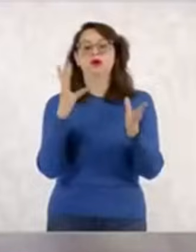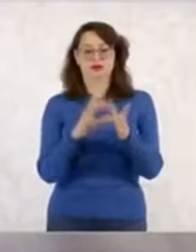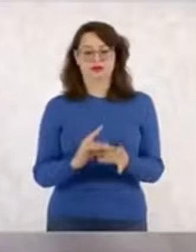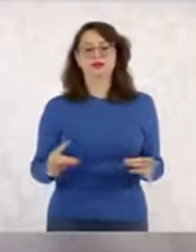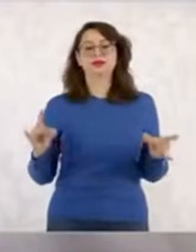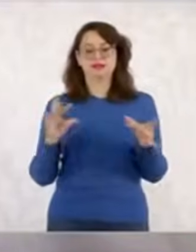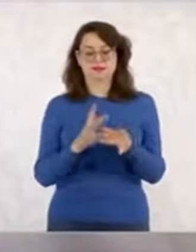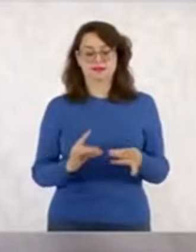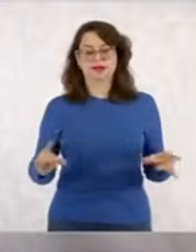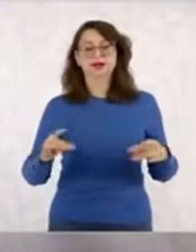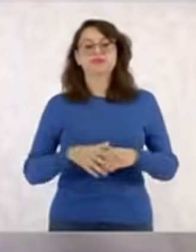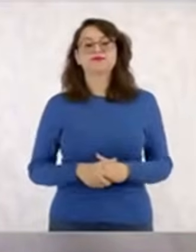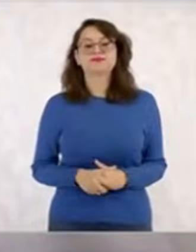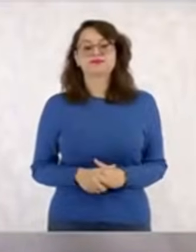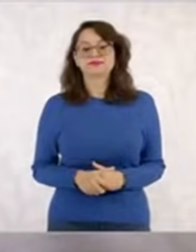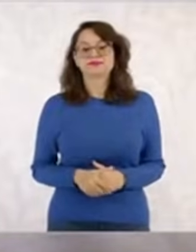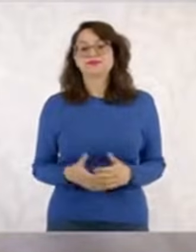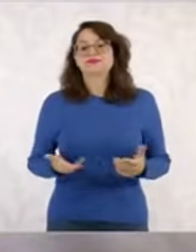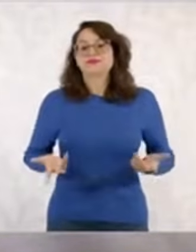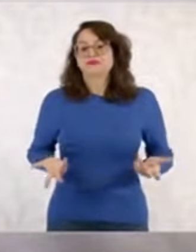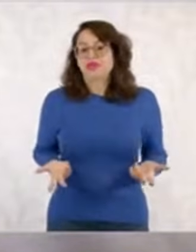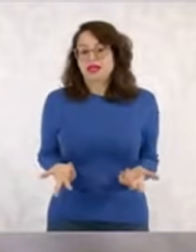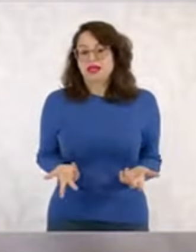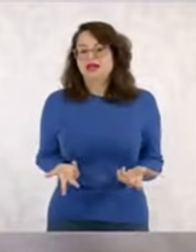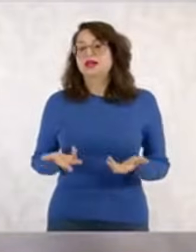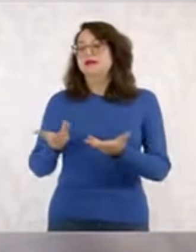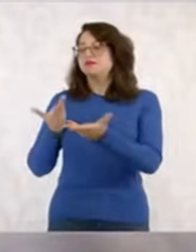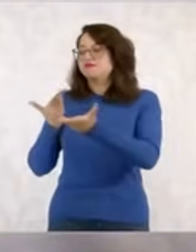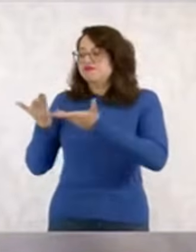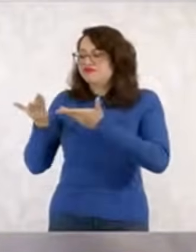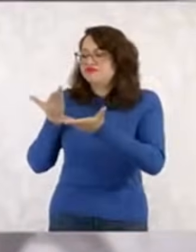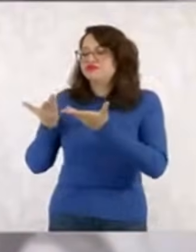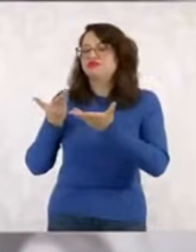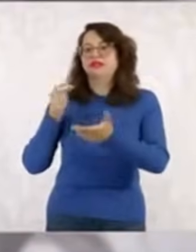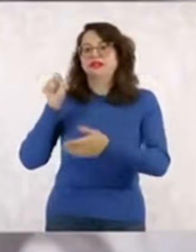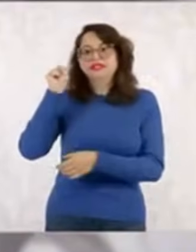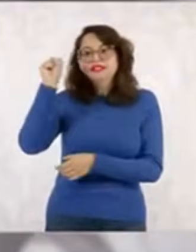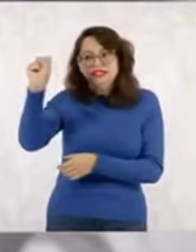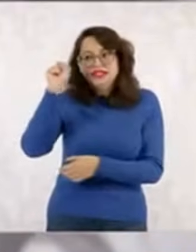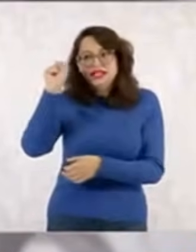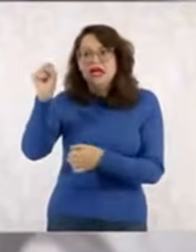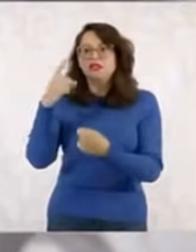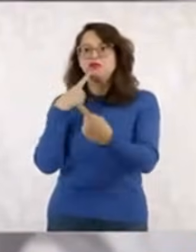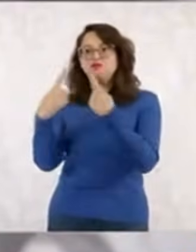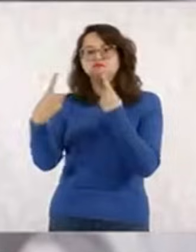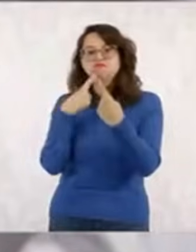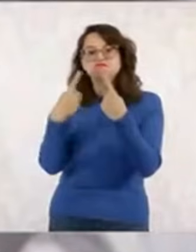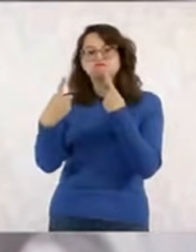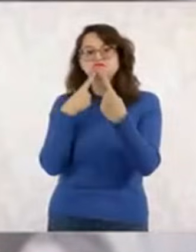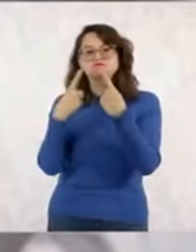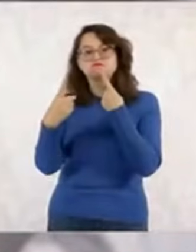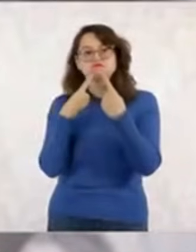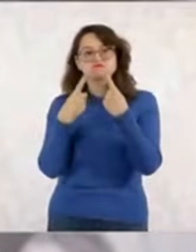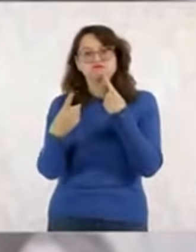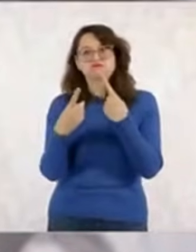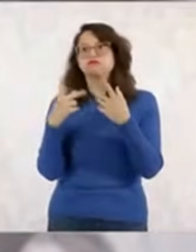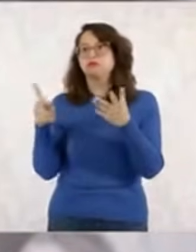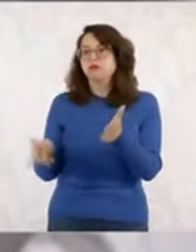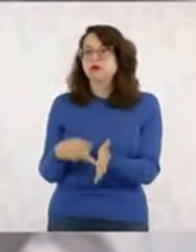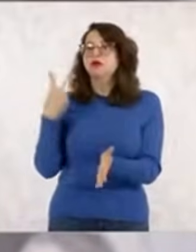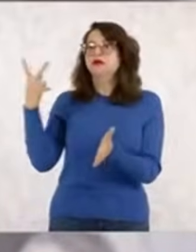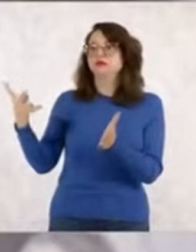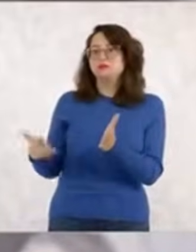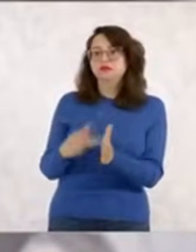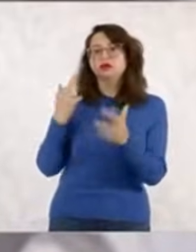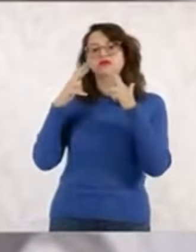que pues hubo una contribución muy importante con los sindicatos, estuvimos viéndonos mucho,